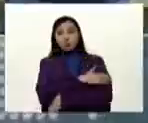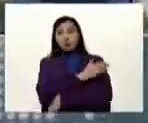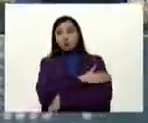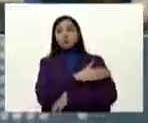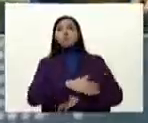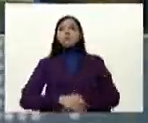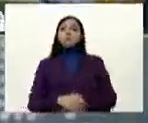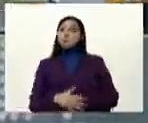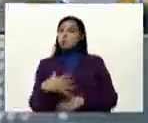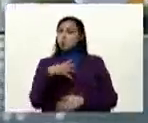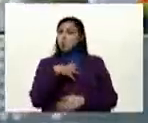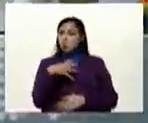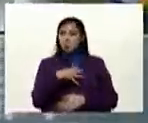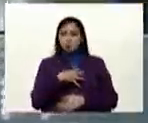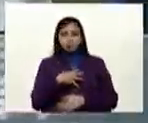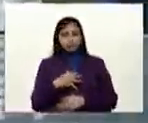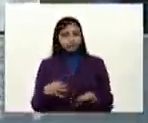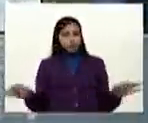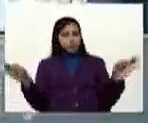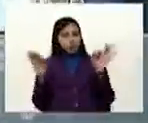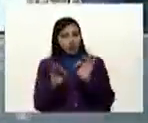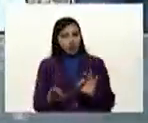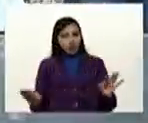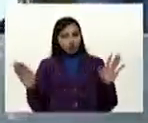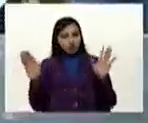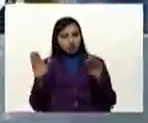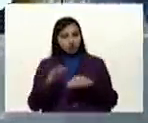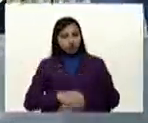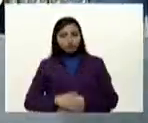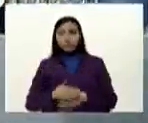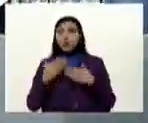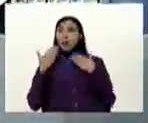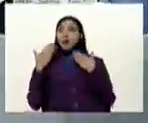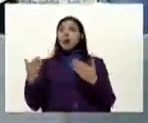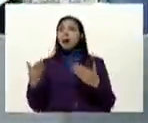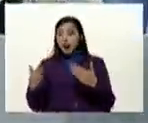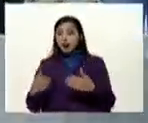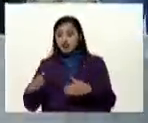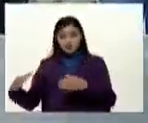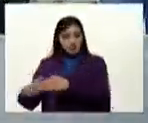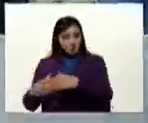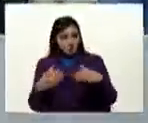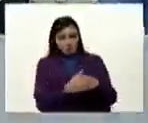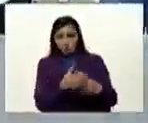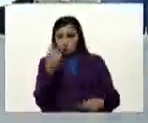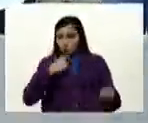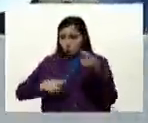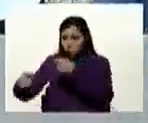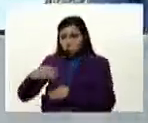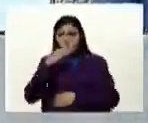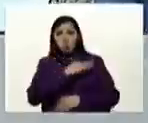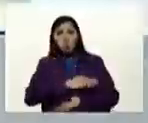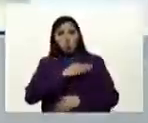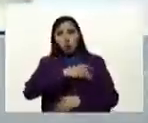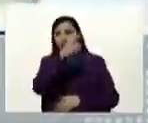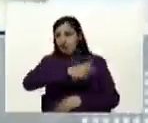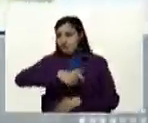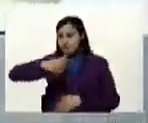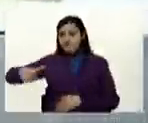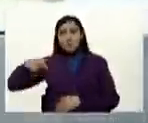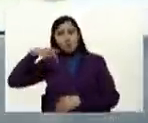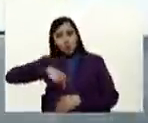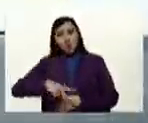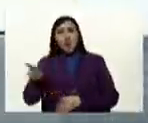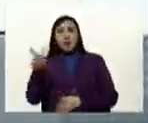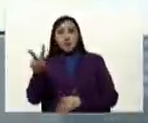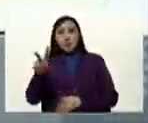No pudo ni podrá. Yo le pido a todos los sectores económicos, sociales, agentes económicos del país,